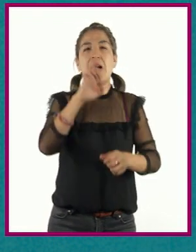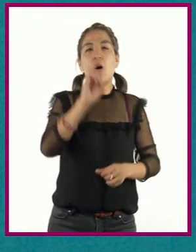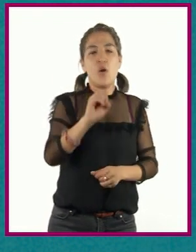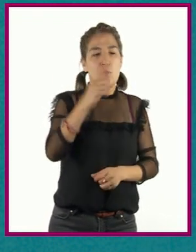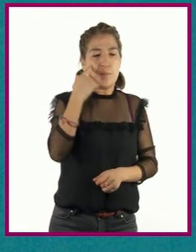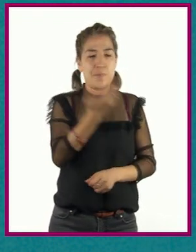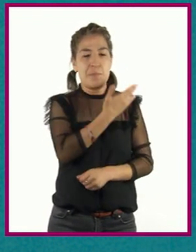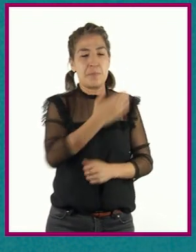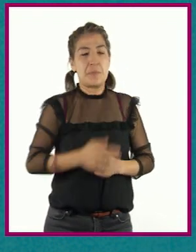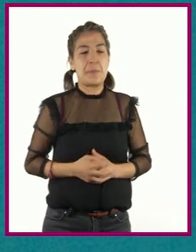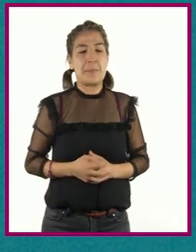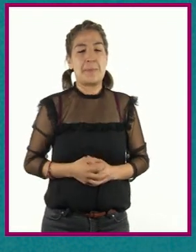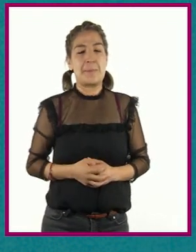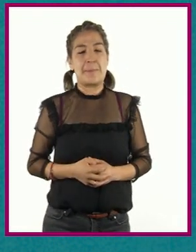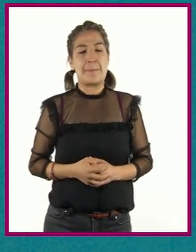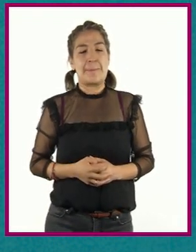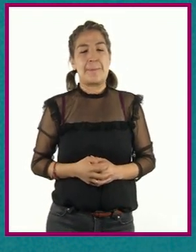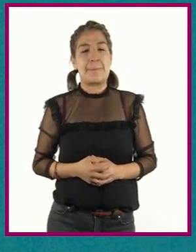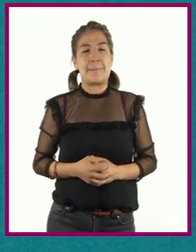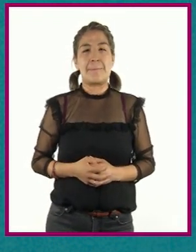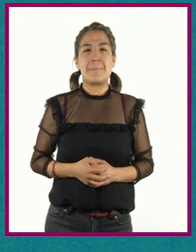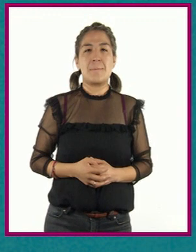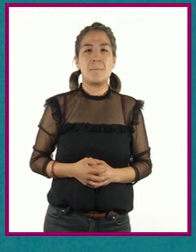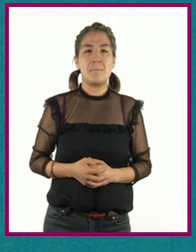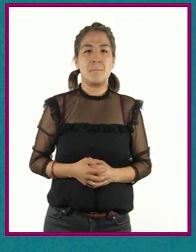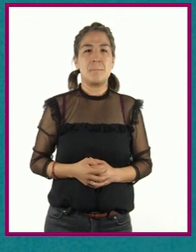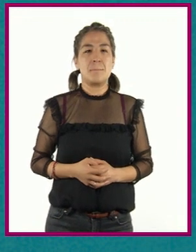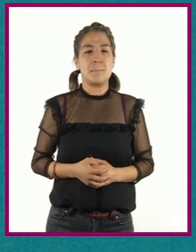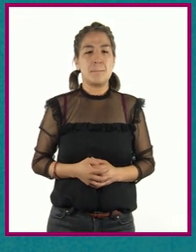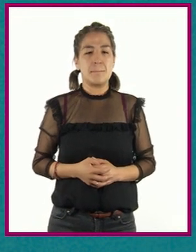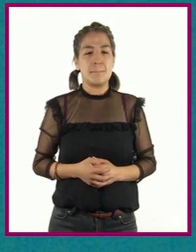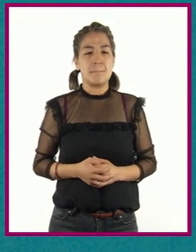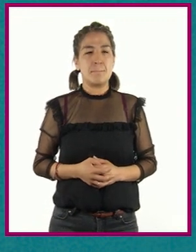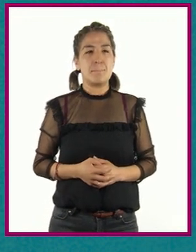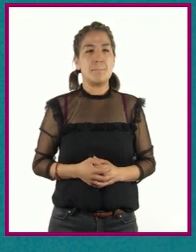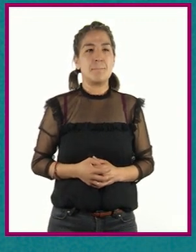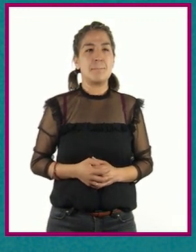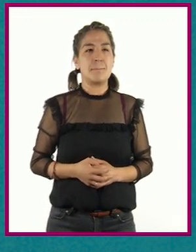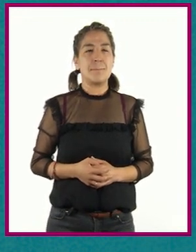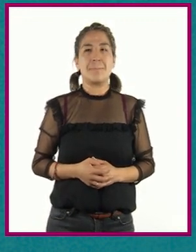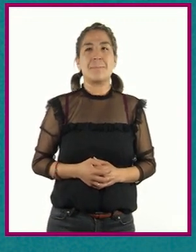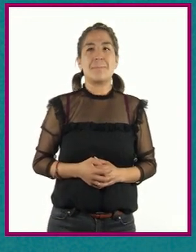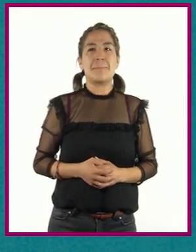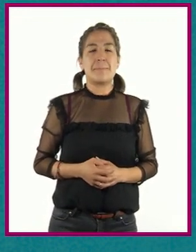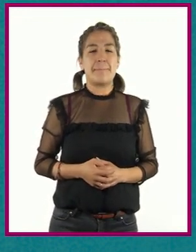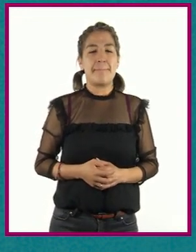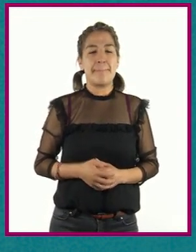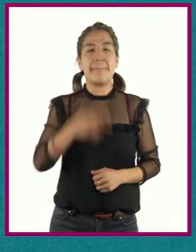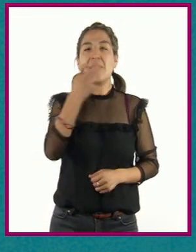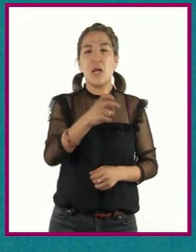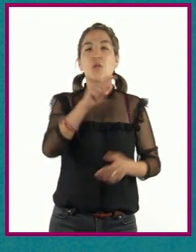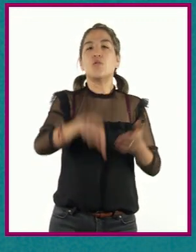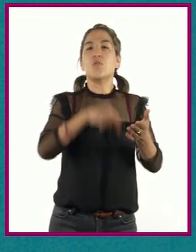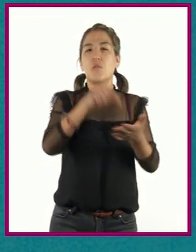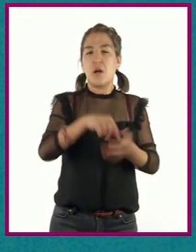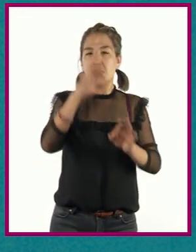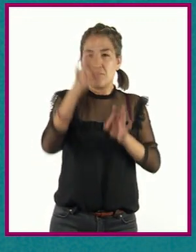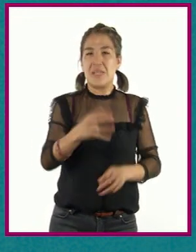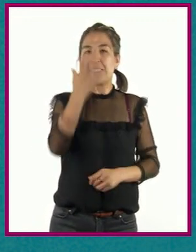.org, .edu, .gov, las cuales pertenecen a fuentes de lugares serios y